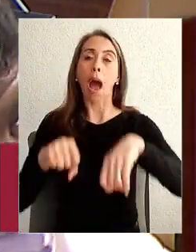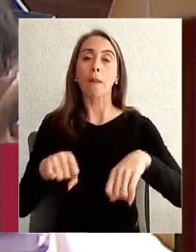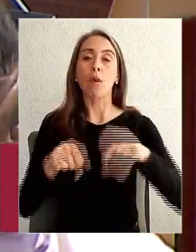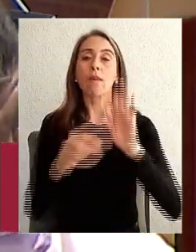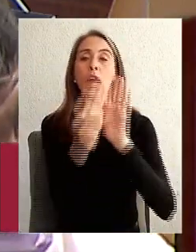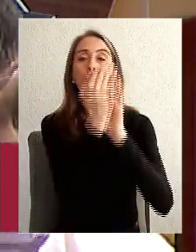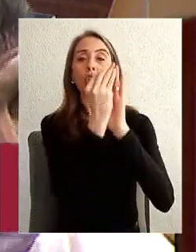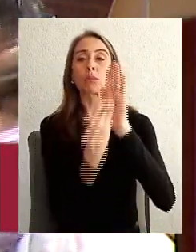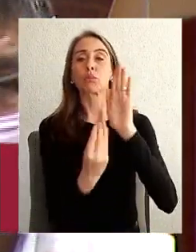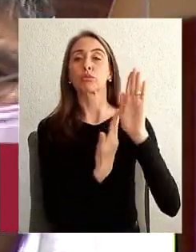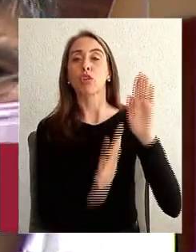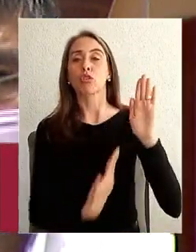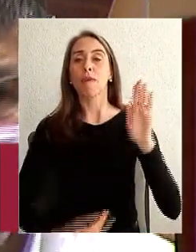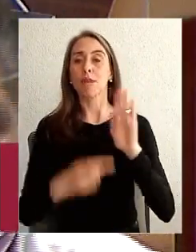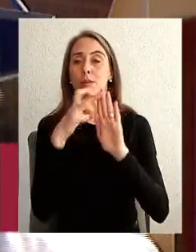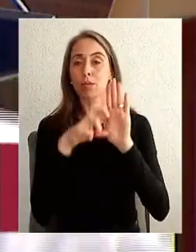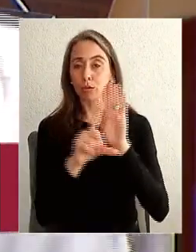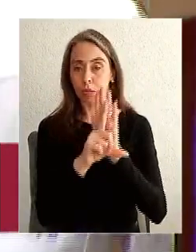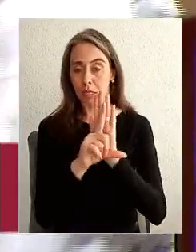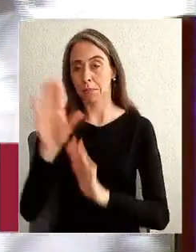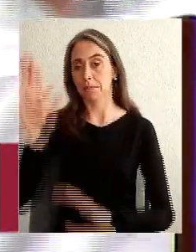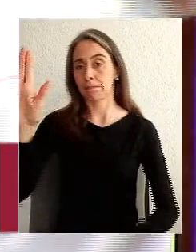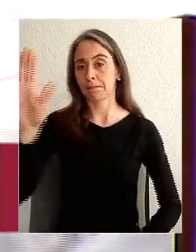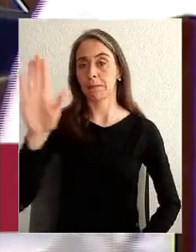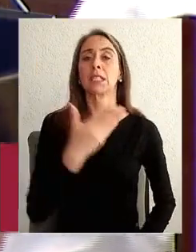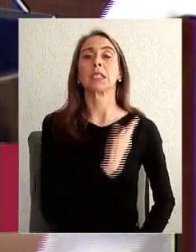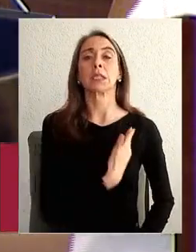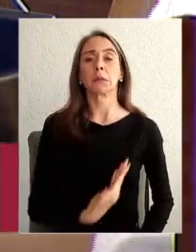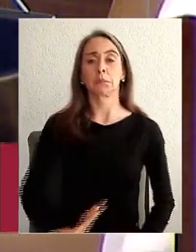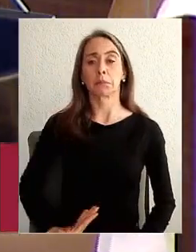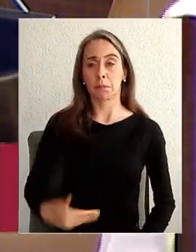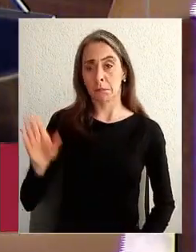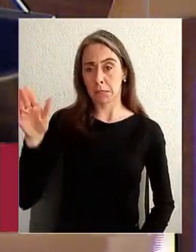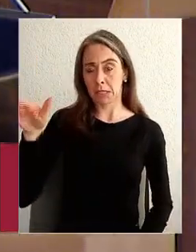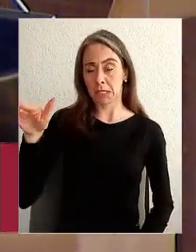Sin embargo, señor presidente, no es esta